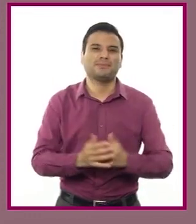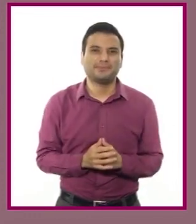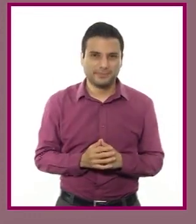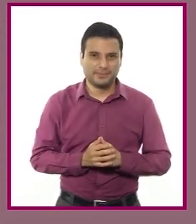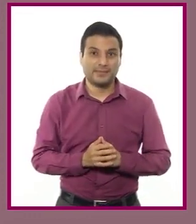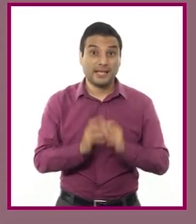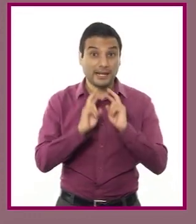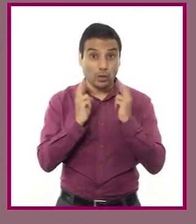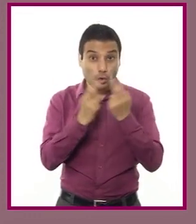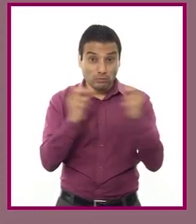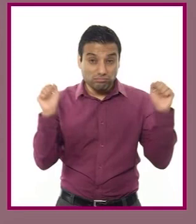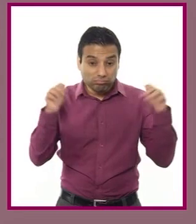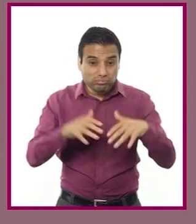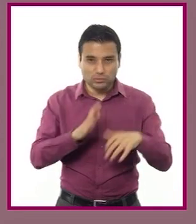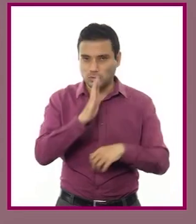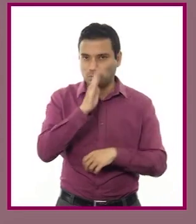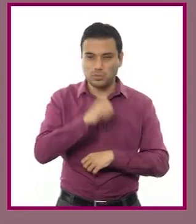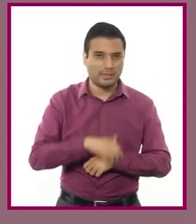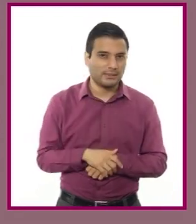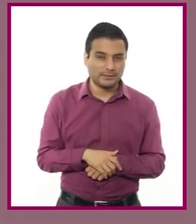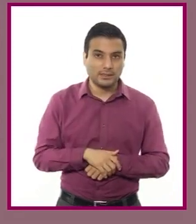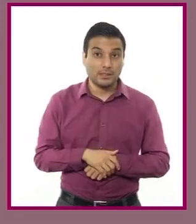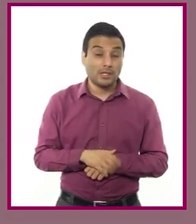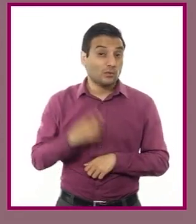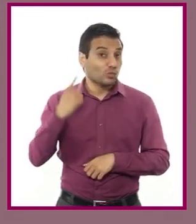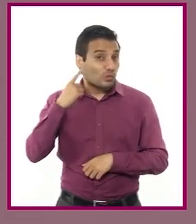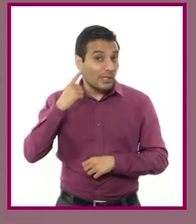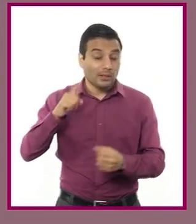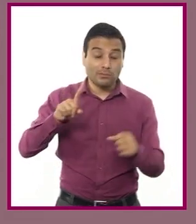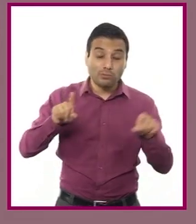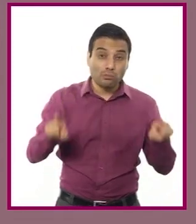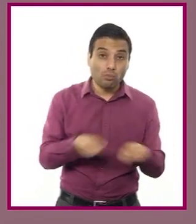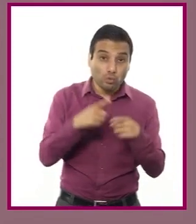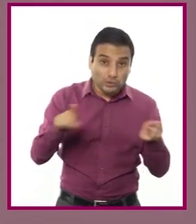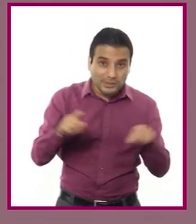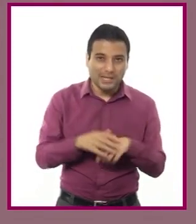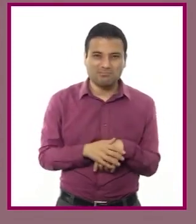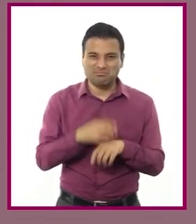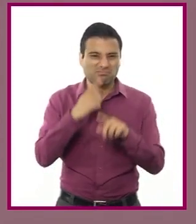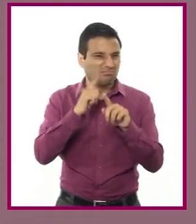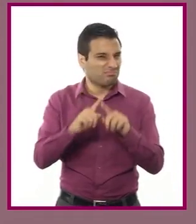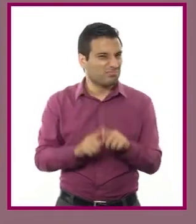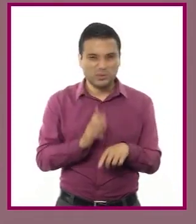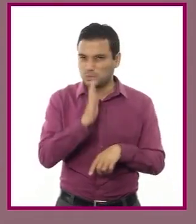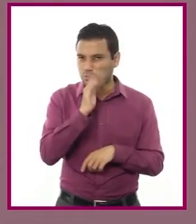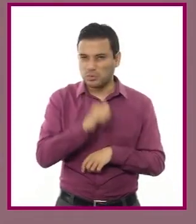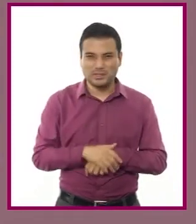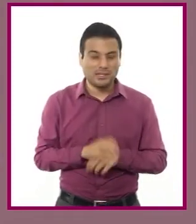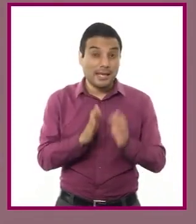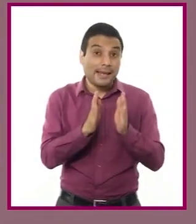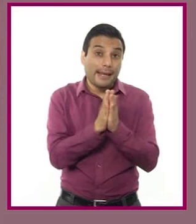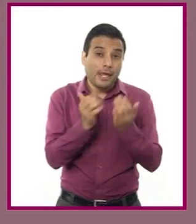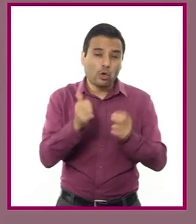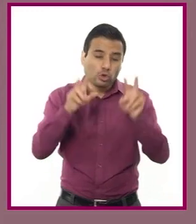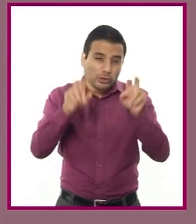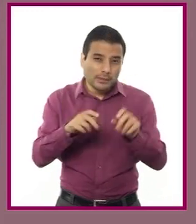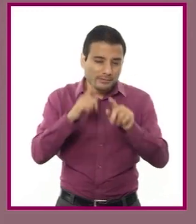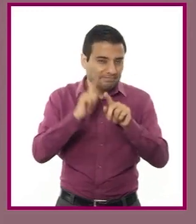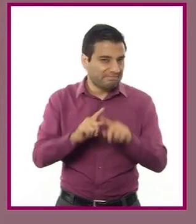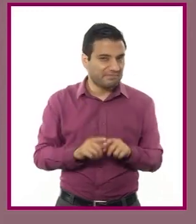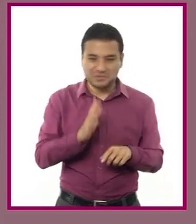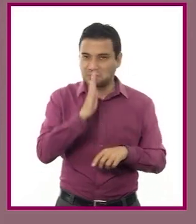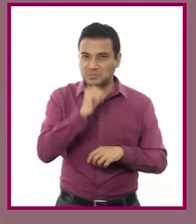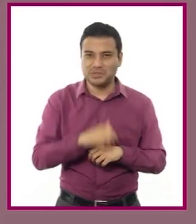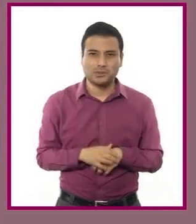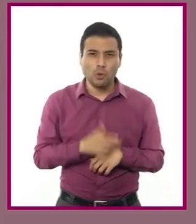las reuniones, escuchar música y leer cosas ajenas al Corán. Los hombres debían tener